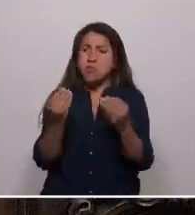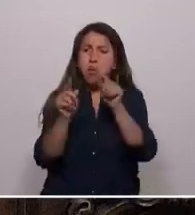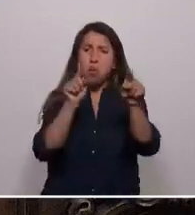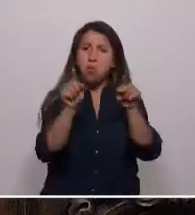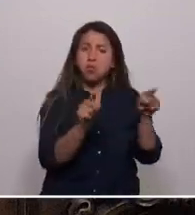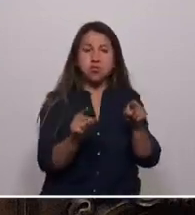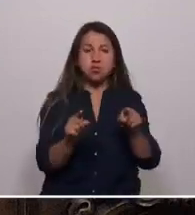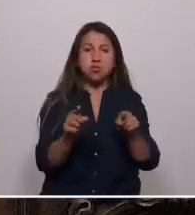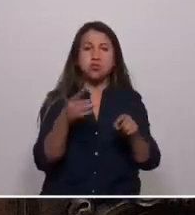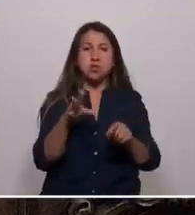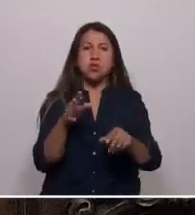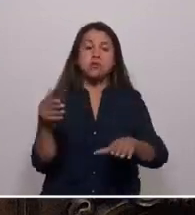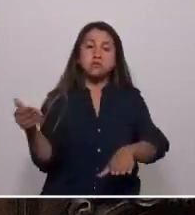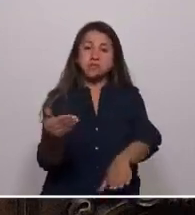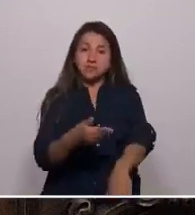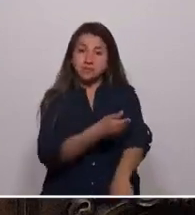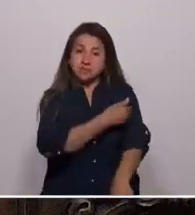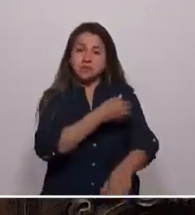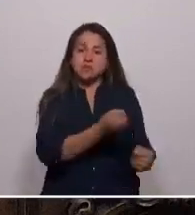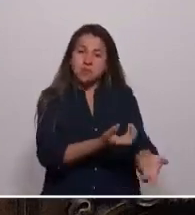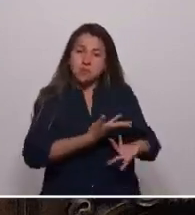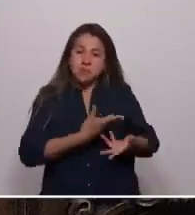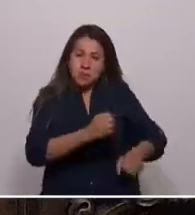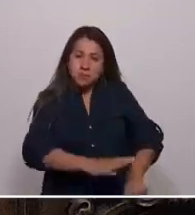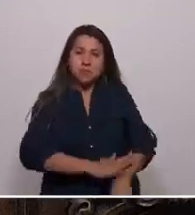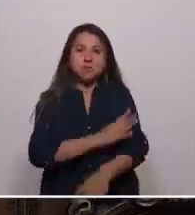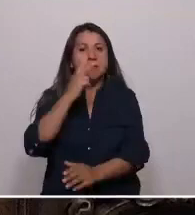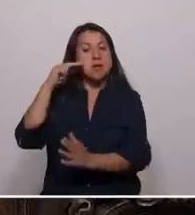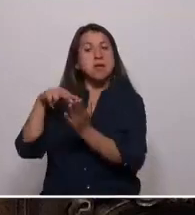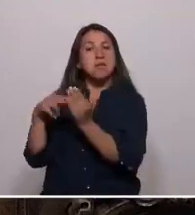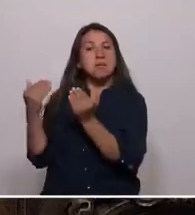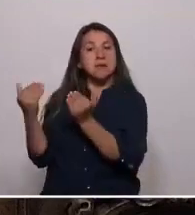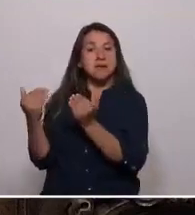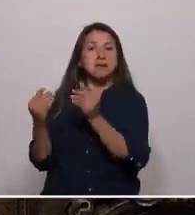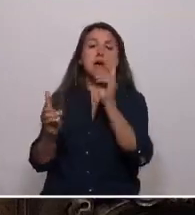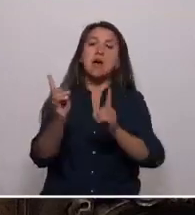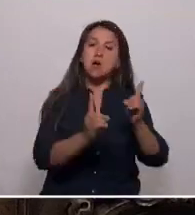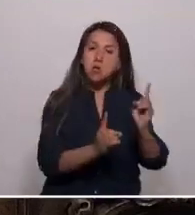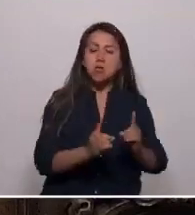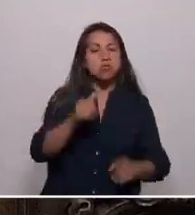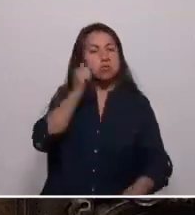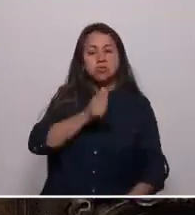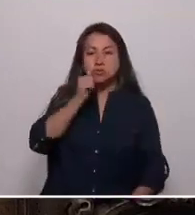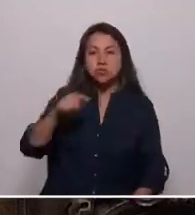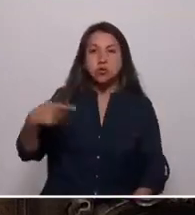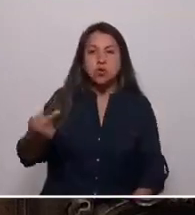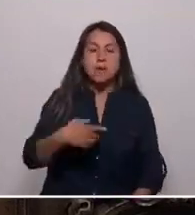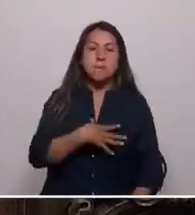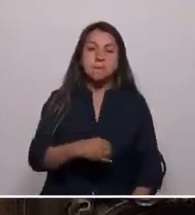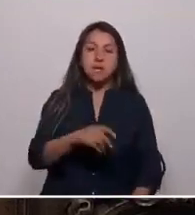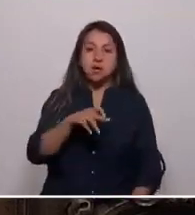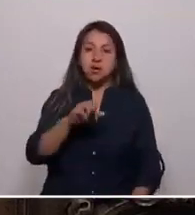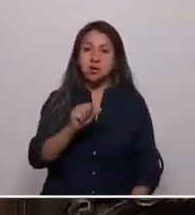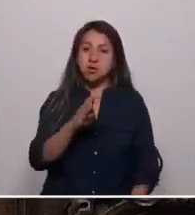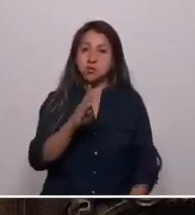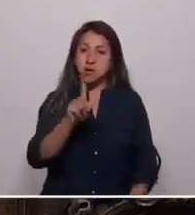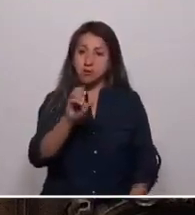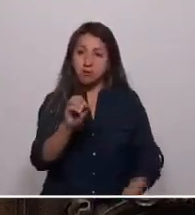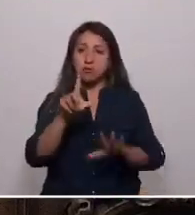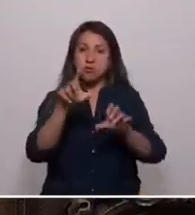Semana Territorial me transmitieron sus emociones y expectativas, algunos lo hacen a diario, como mi hijo Pablo, de